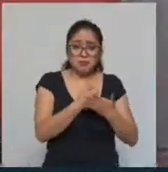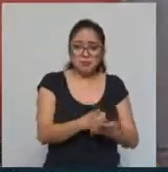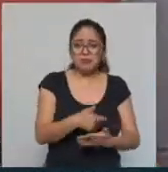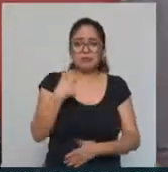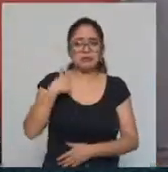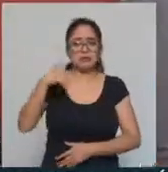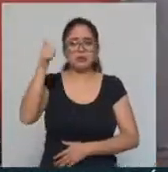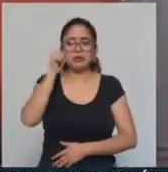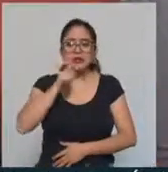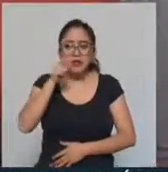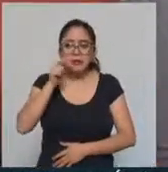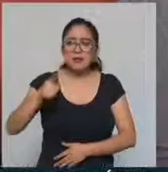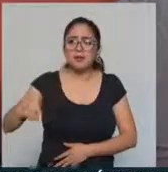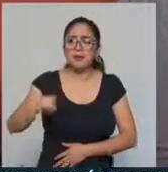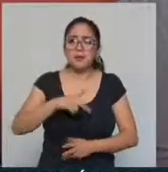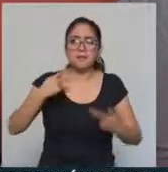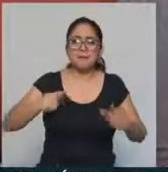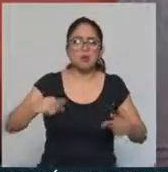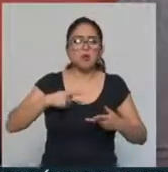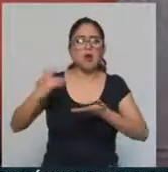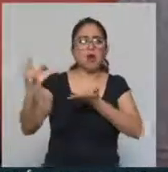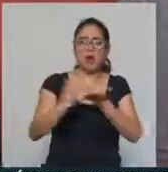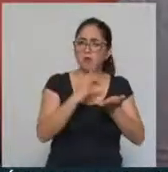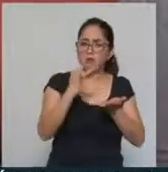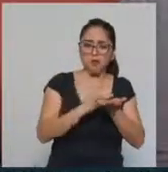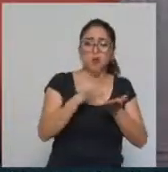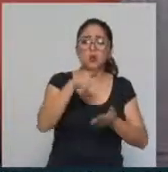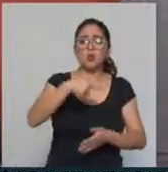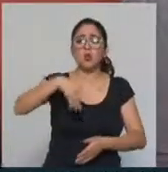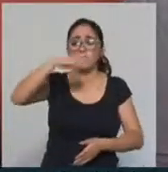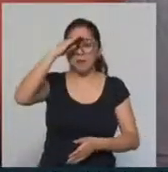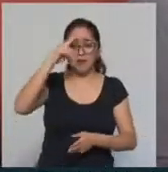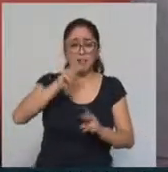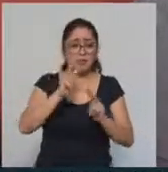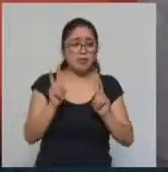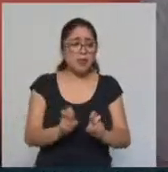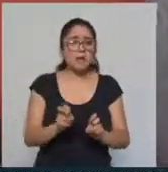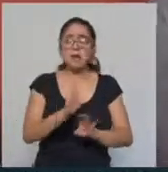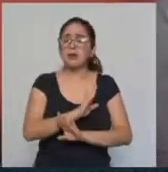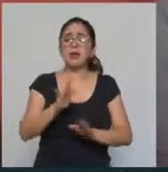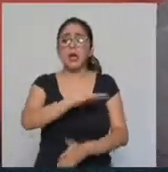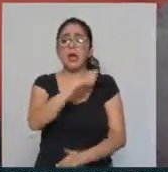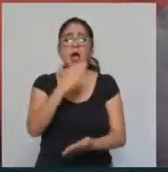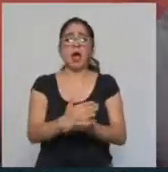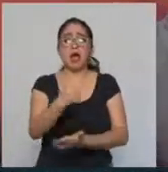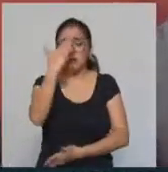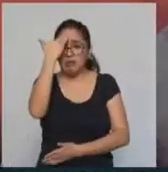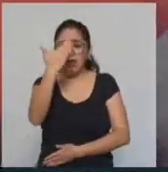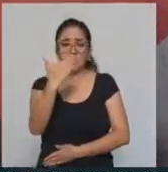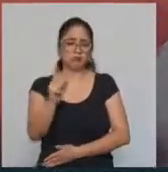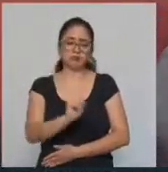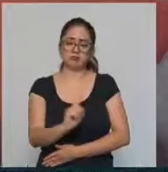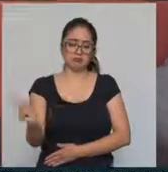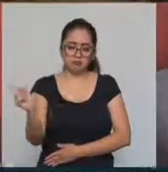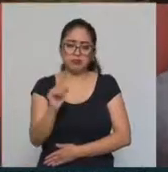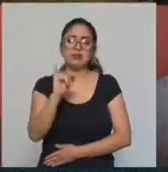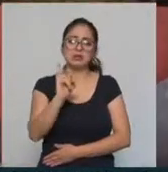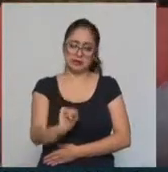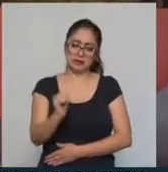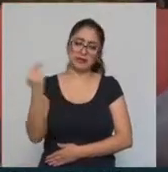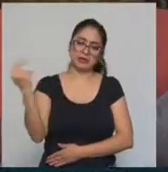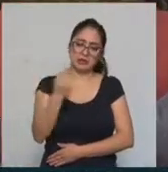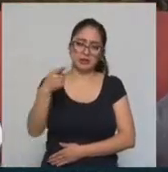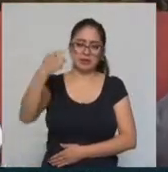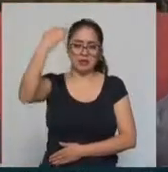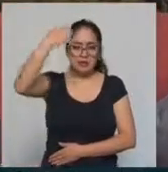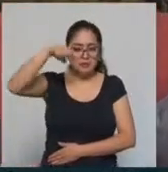recibir el apoyo de toda la sociedad. No es un tema que no estamos cerrados, siempre necesitamos obviamente la experiencia